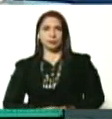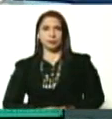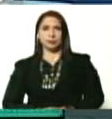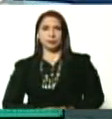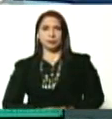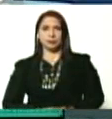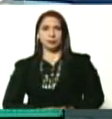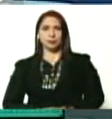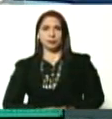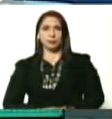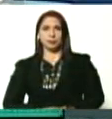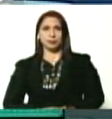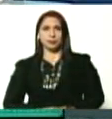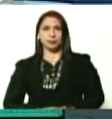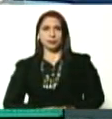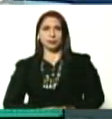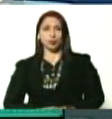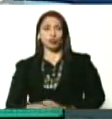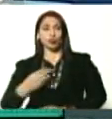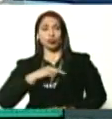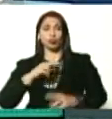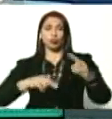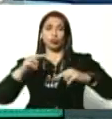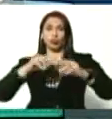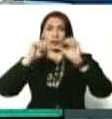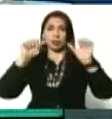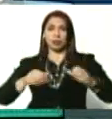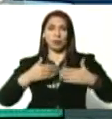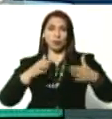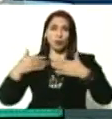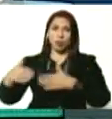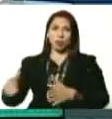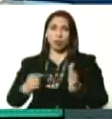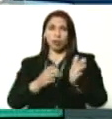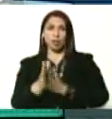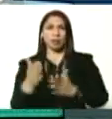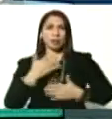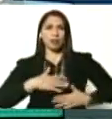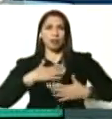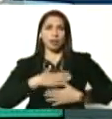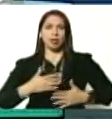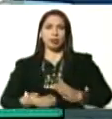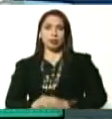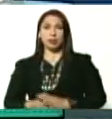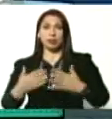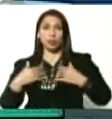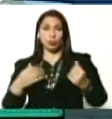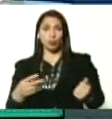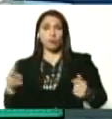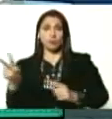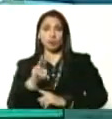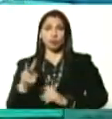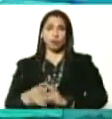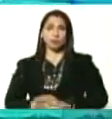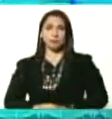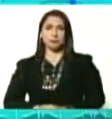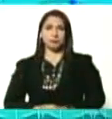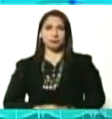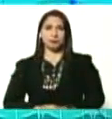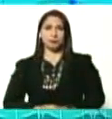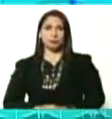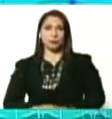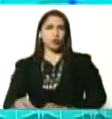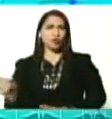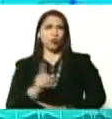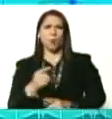estamos construyendo el sistema público gratuito y de calidad de salud venezolana, no es